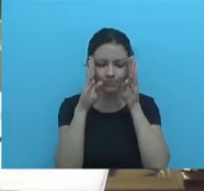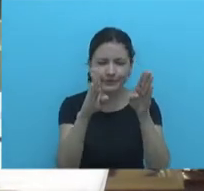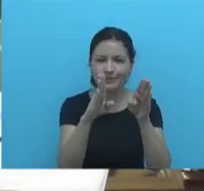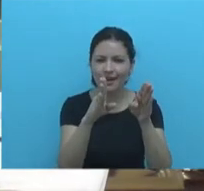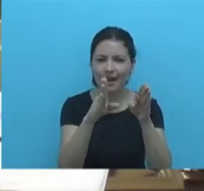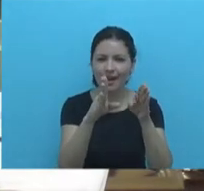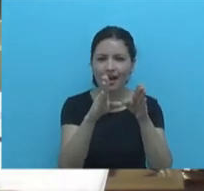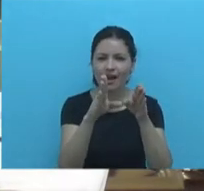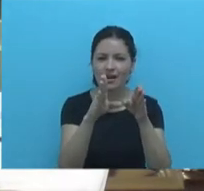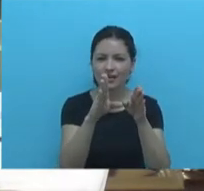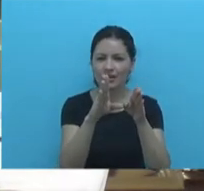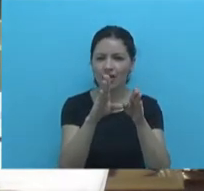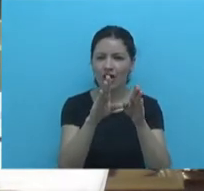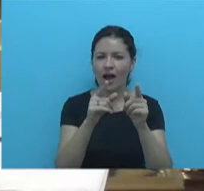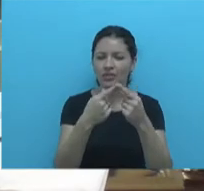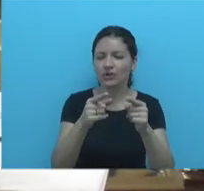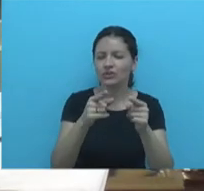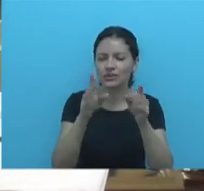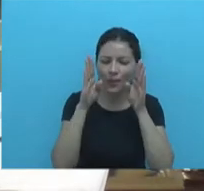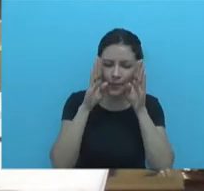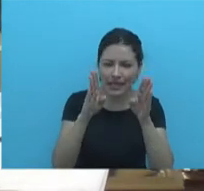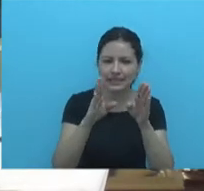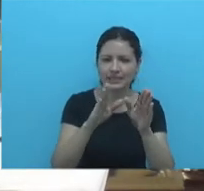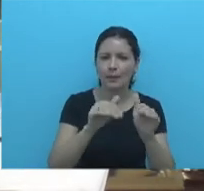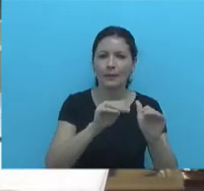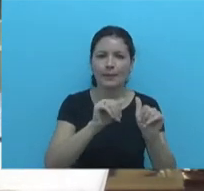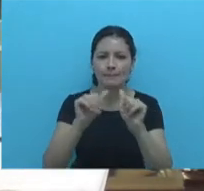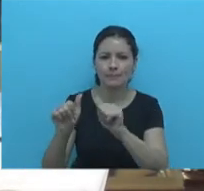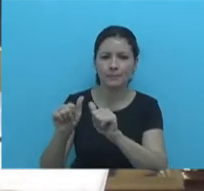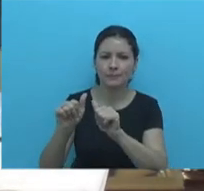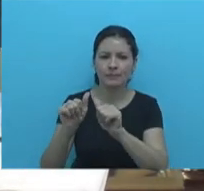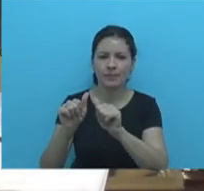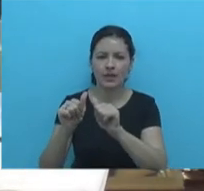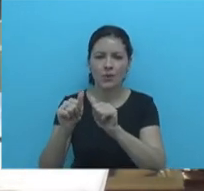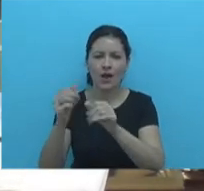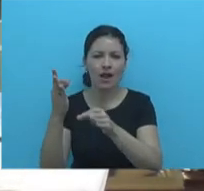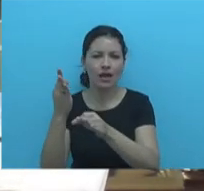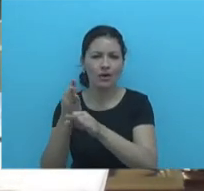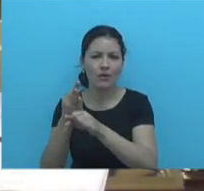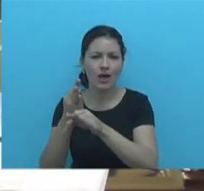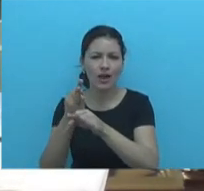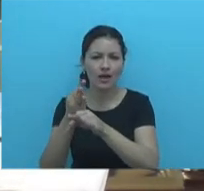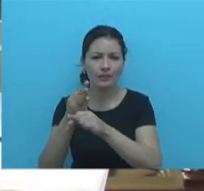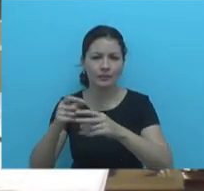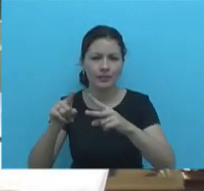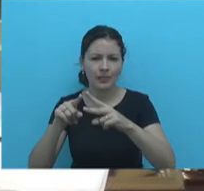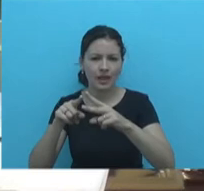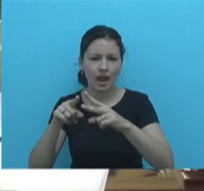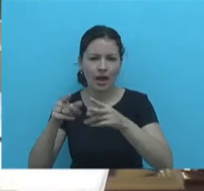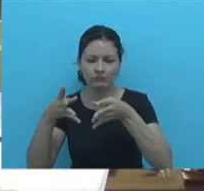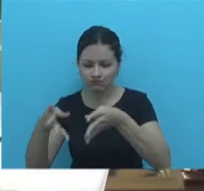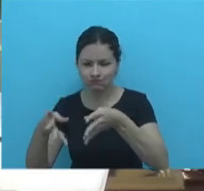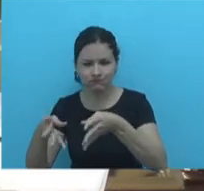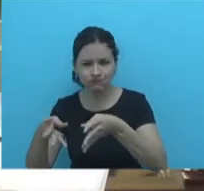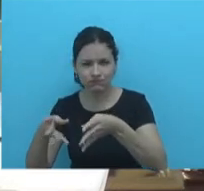problemas o como que hay una decisión igual que los que hacen electromecánica. Pero de